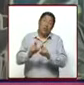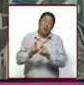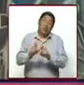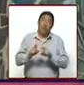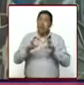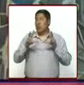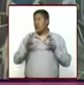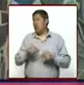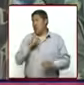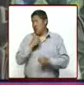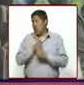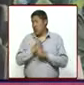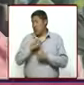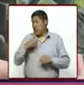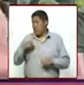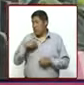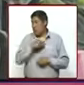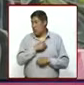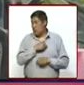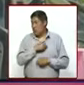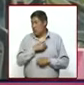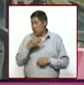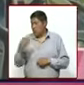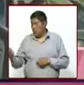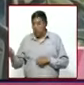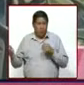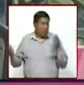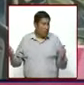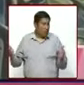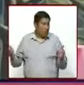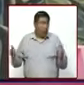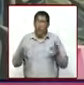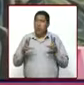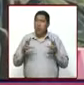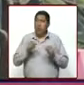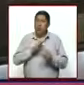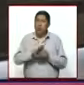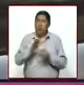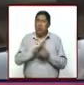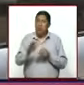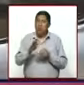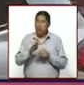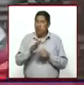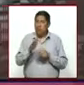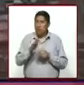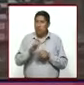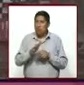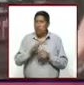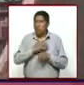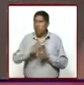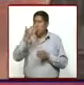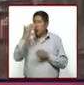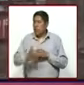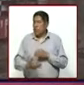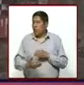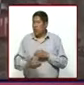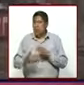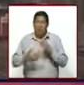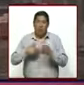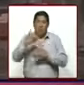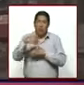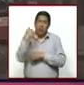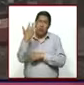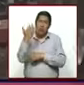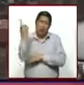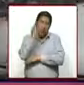no trabajamos a ambos frentes, no alcanzamos en terminar los próximos